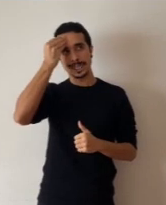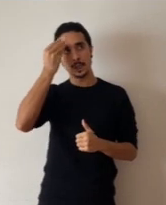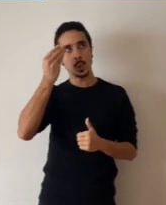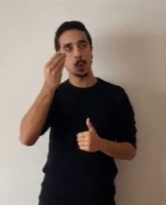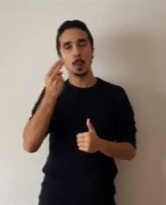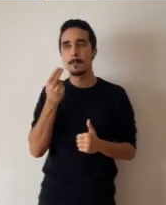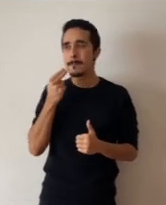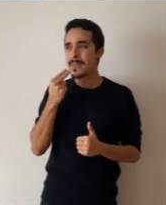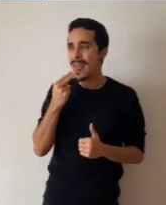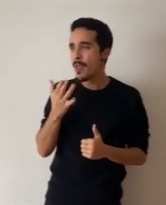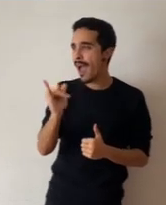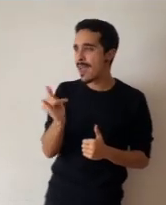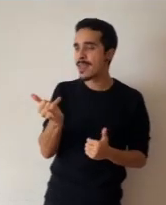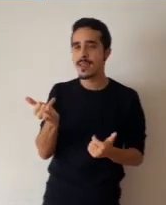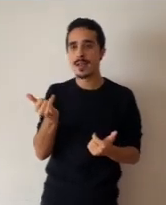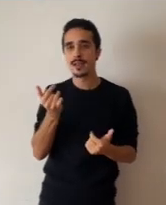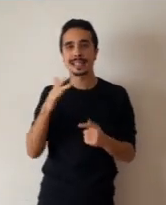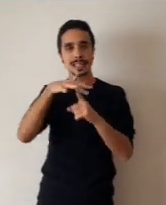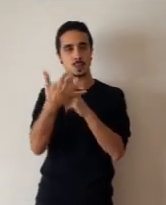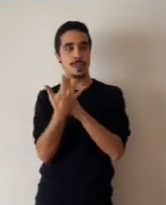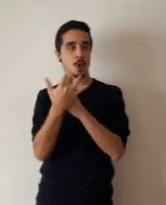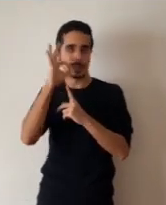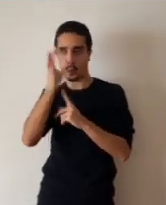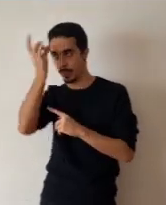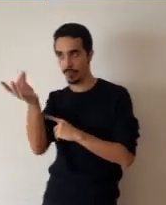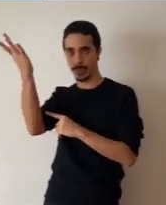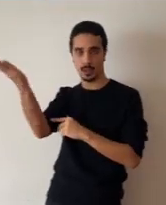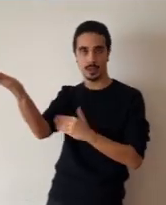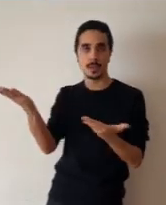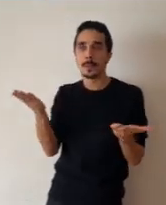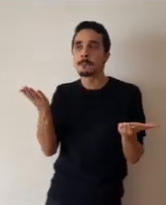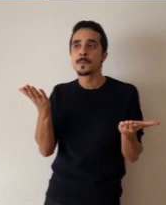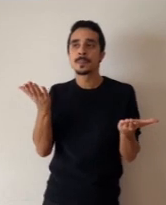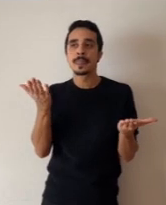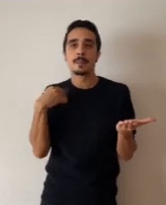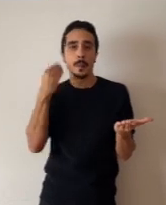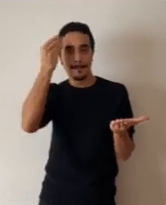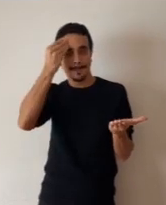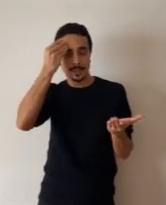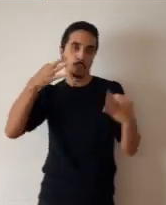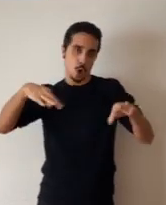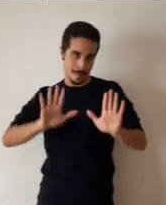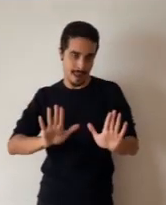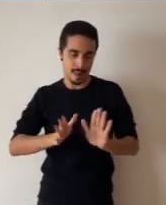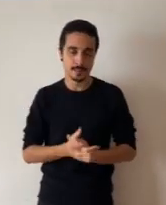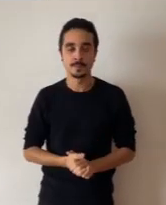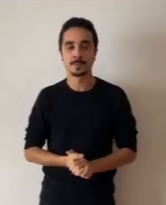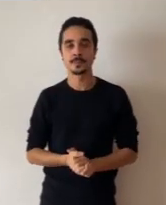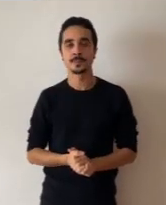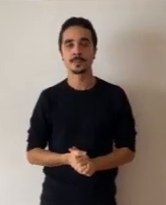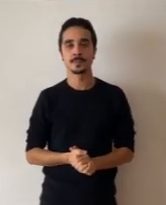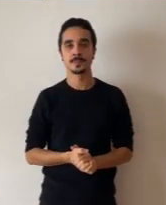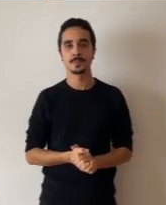hay un miedo, desde luego en nuestro caso, creo que infundado, pero que bueno, que